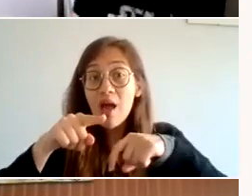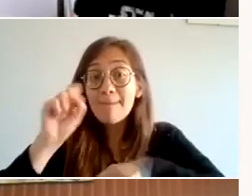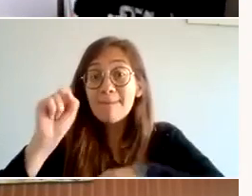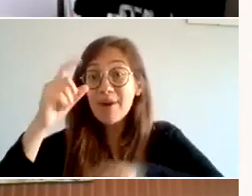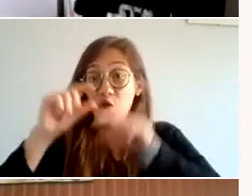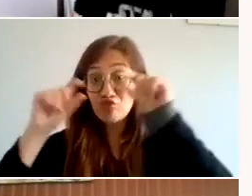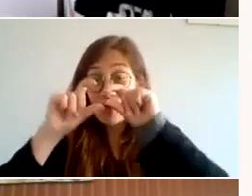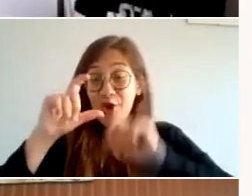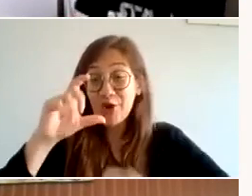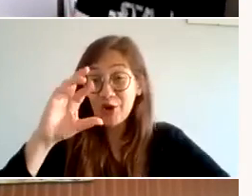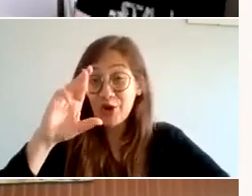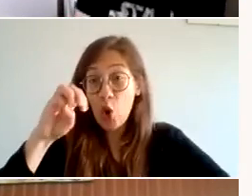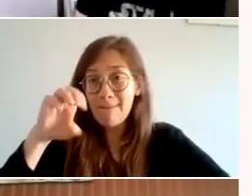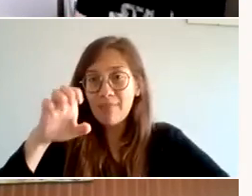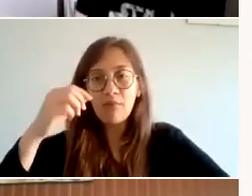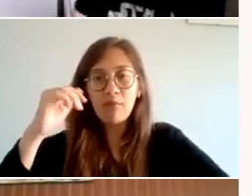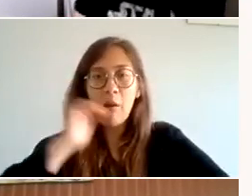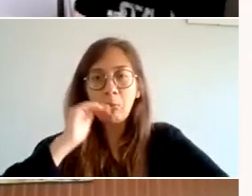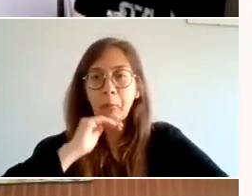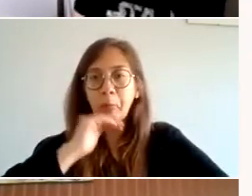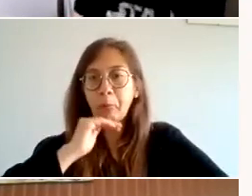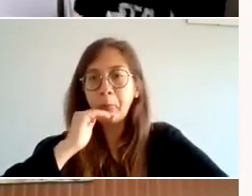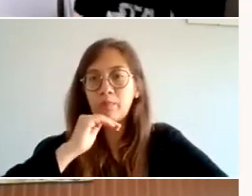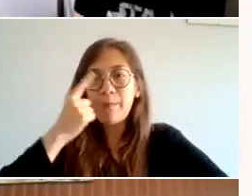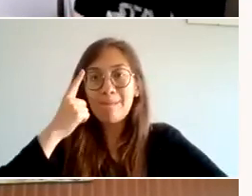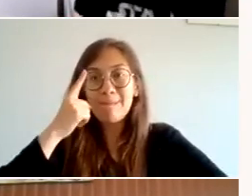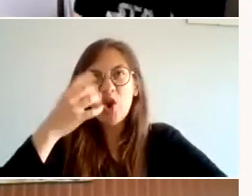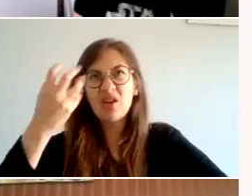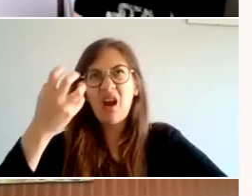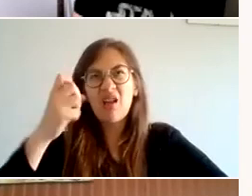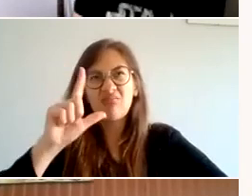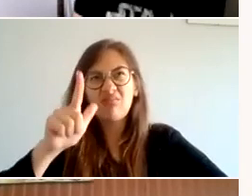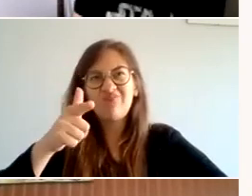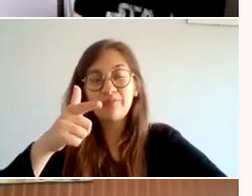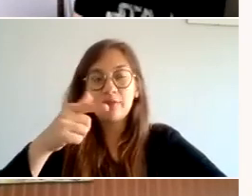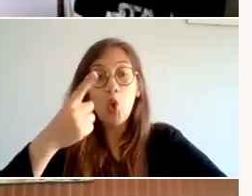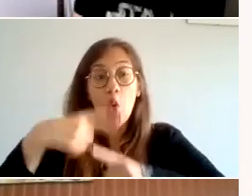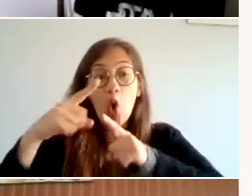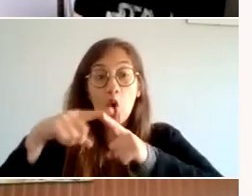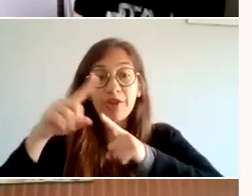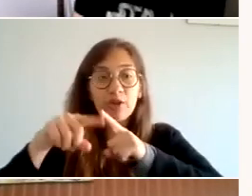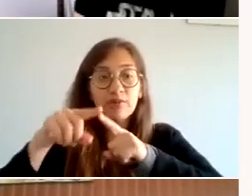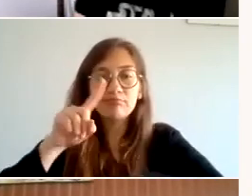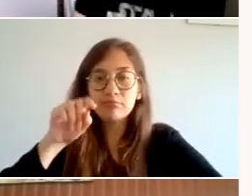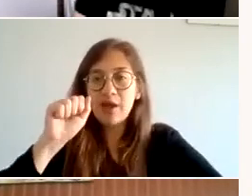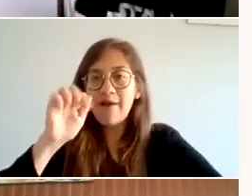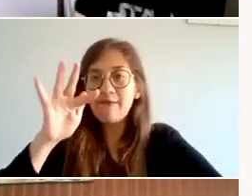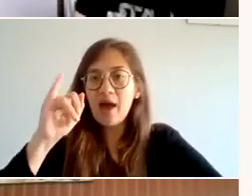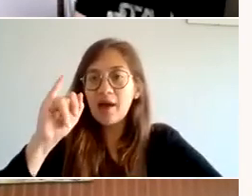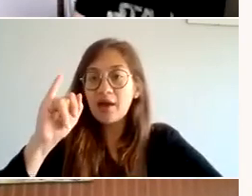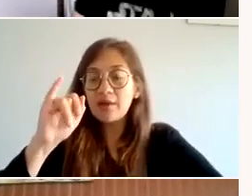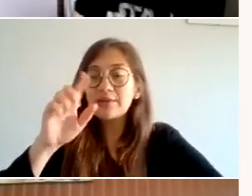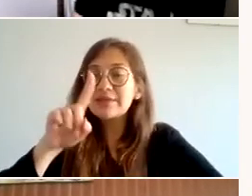prestigio, aunque realmente en rendimiento no es muy bueno. Y los demás se mantienen. De hecho, Safari se mantiene porque